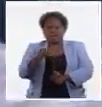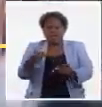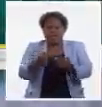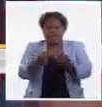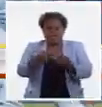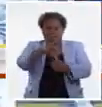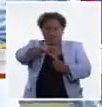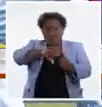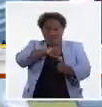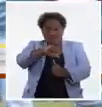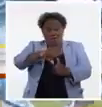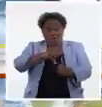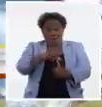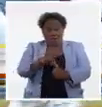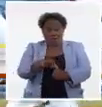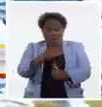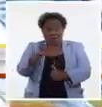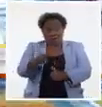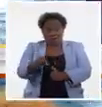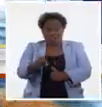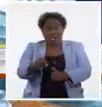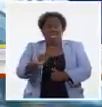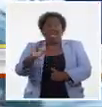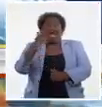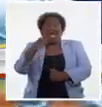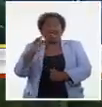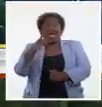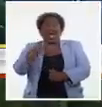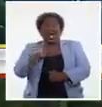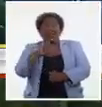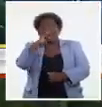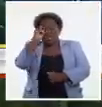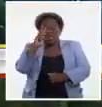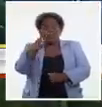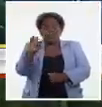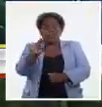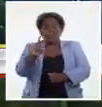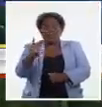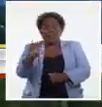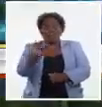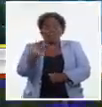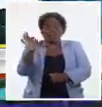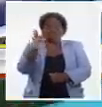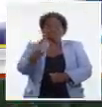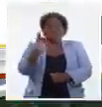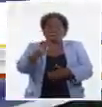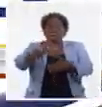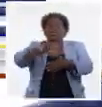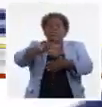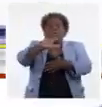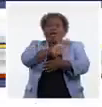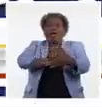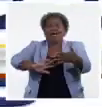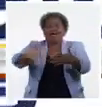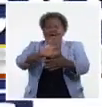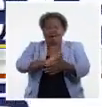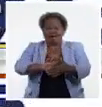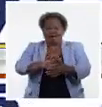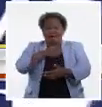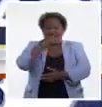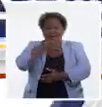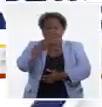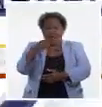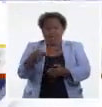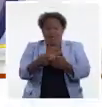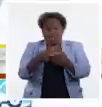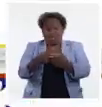edición 65, Gran Caracas 2023, será una fiesta para toda Latinoamérica. Entre las buenas nuevas que trae este